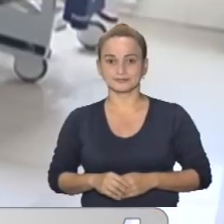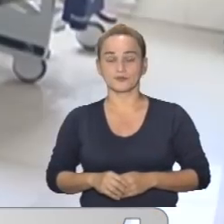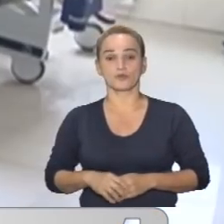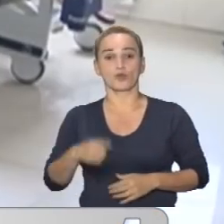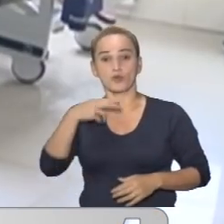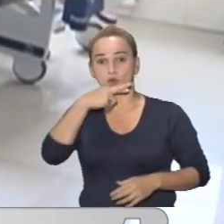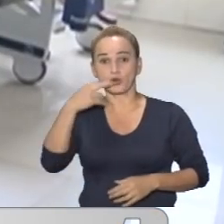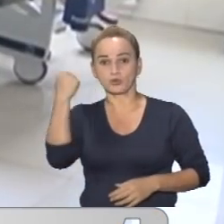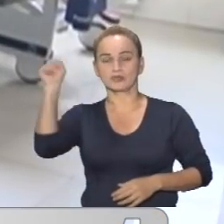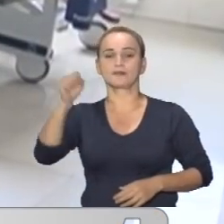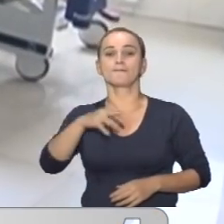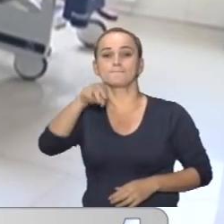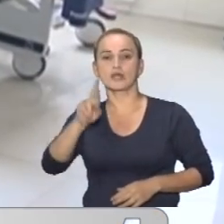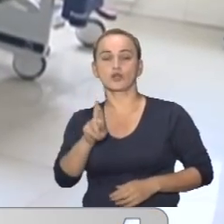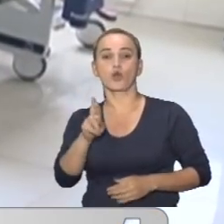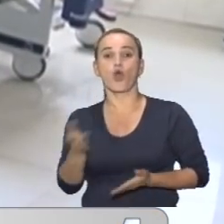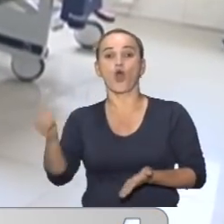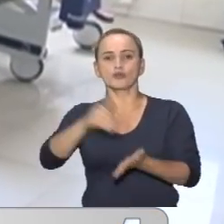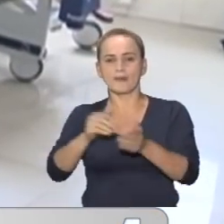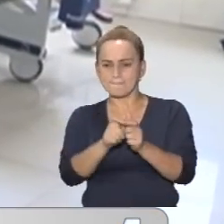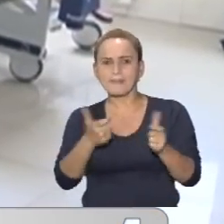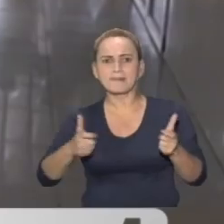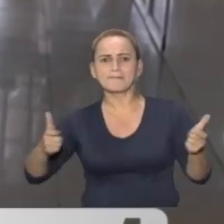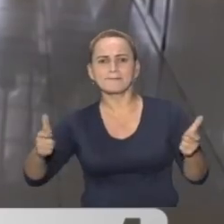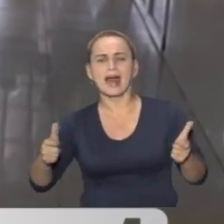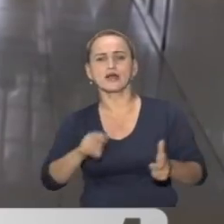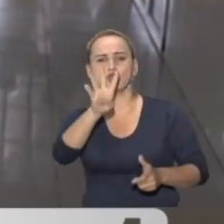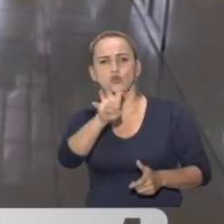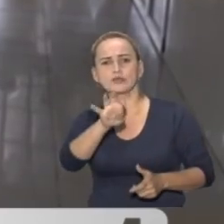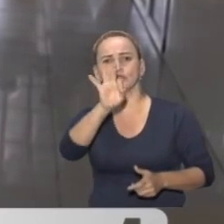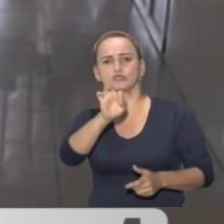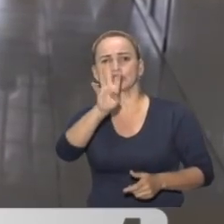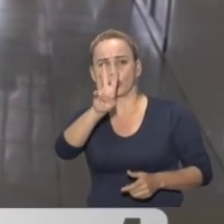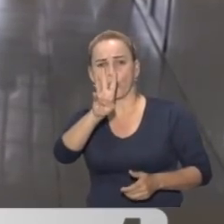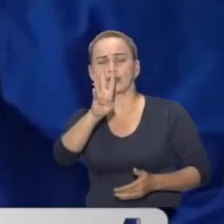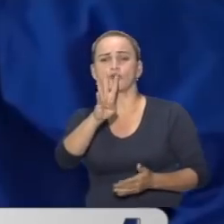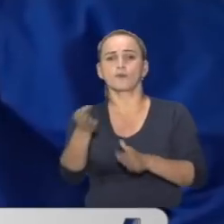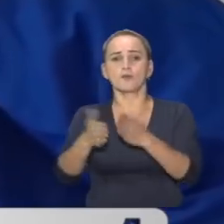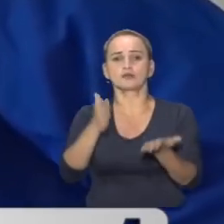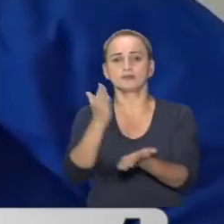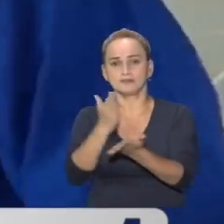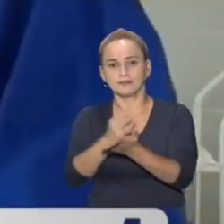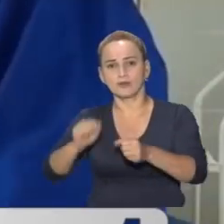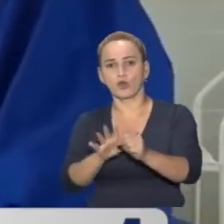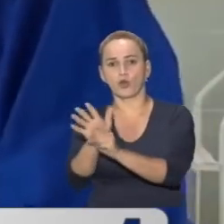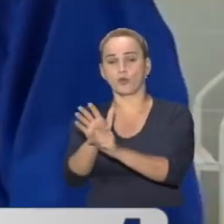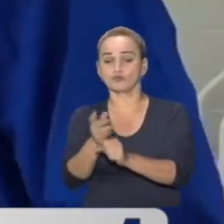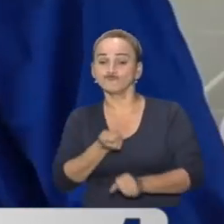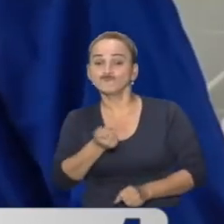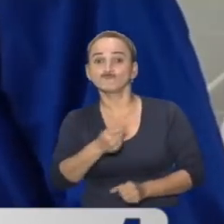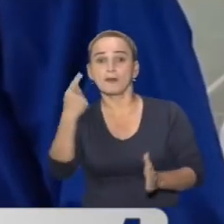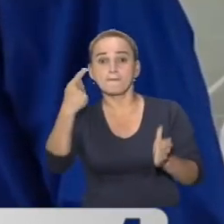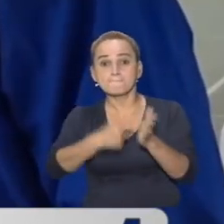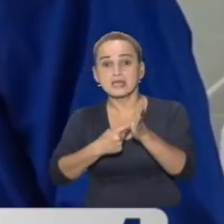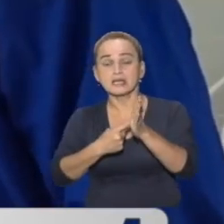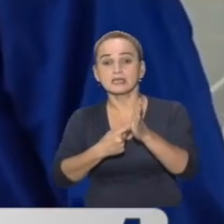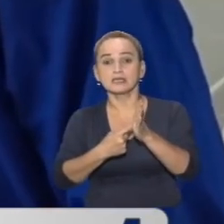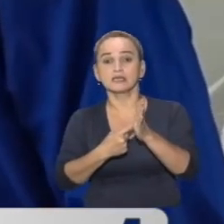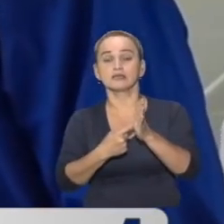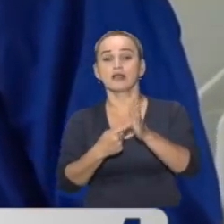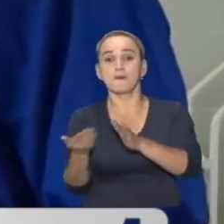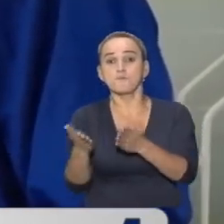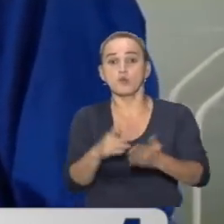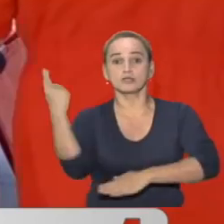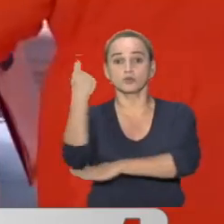Rusia registró este miércoles un nuevo récord de 984 muertos por COVID-19 y se acerca a la barrera de los 1.000 decesos diarios por